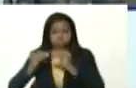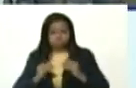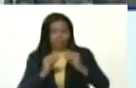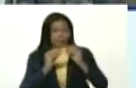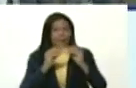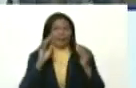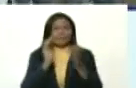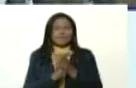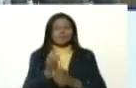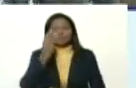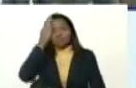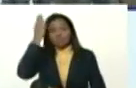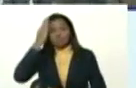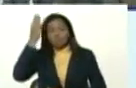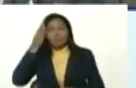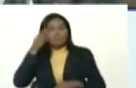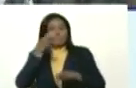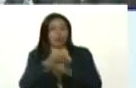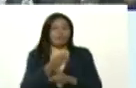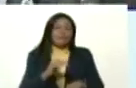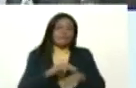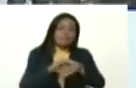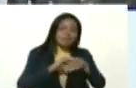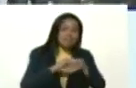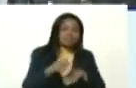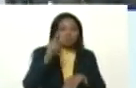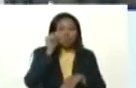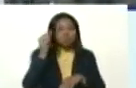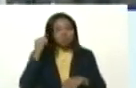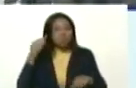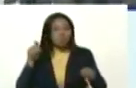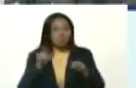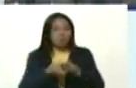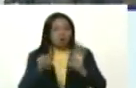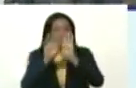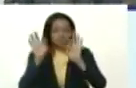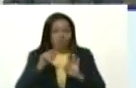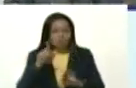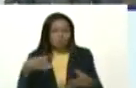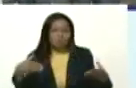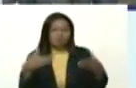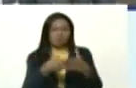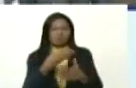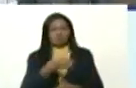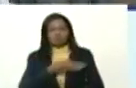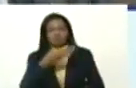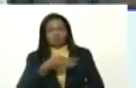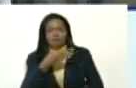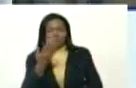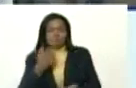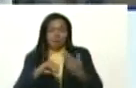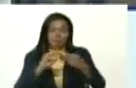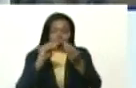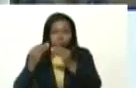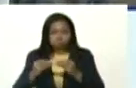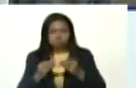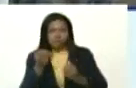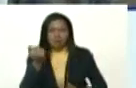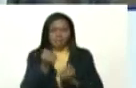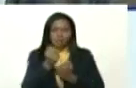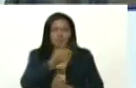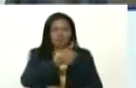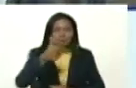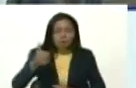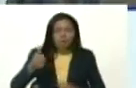compañero Mervin, ministras y ministros del Gabinete Social, vamos a mejorar el apoyo a todas